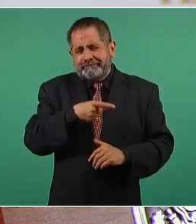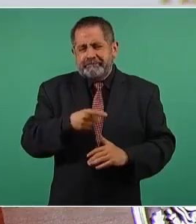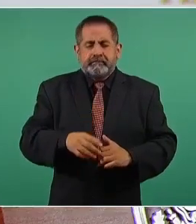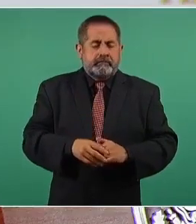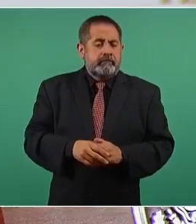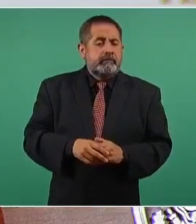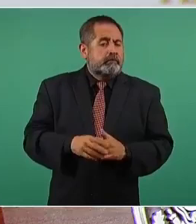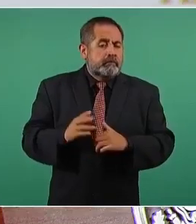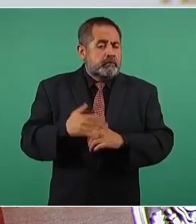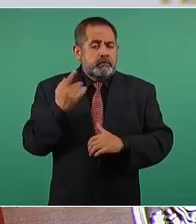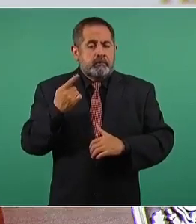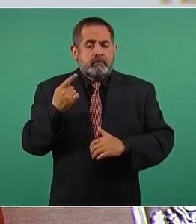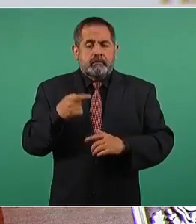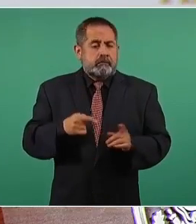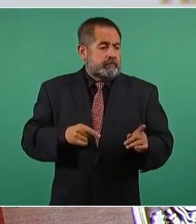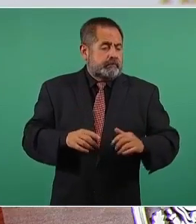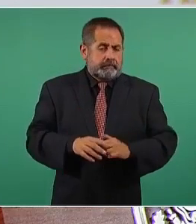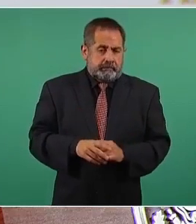porque